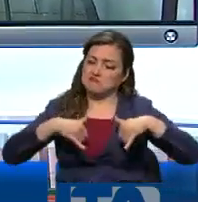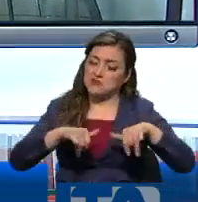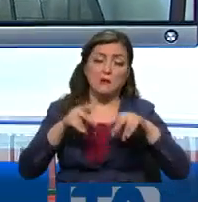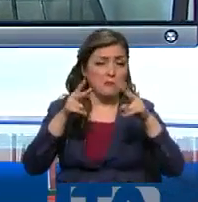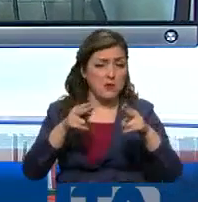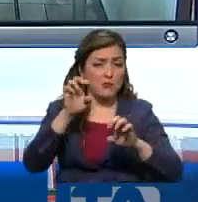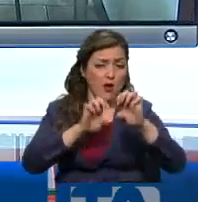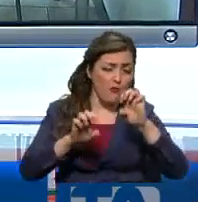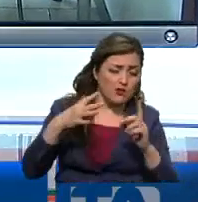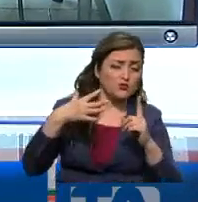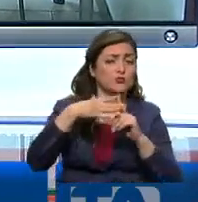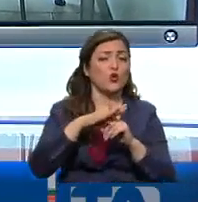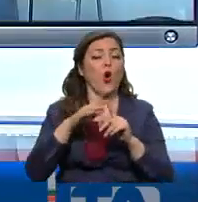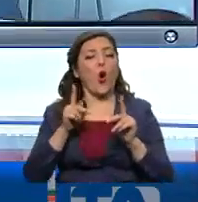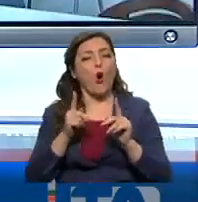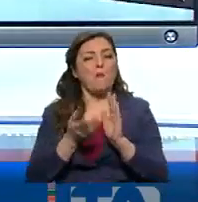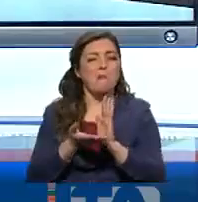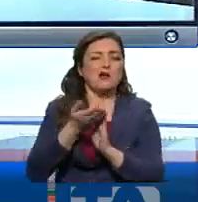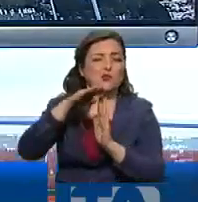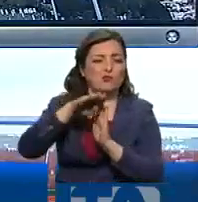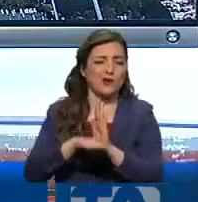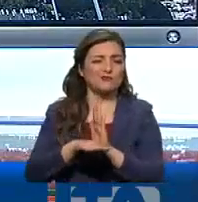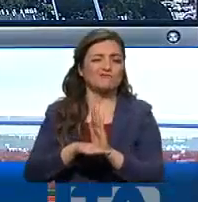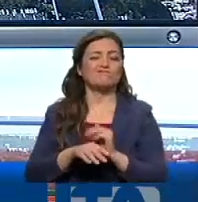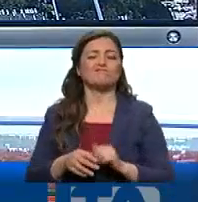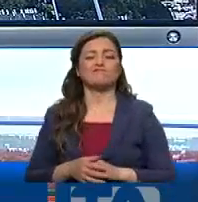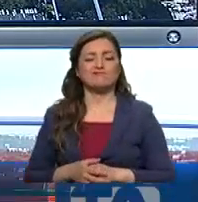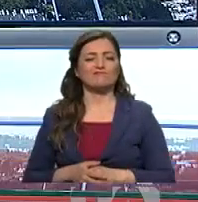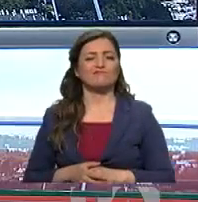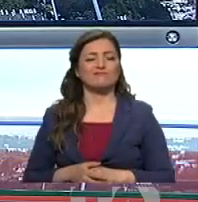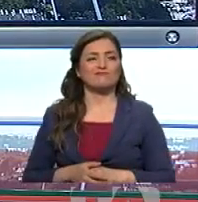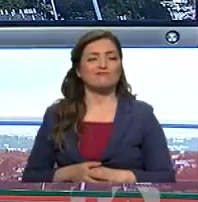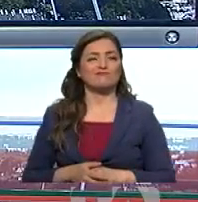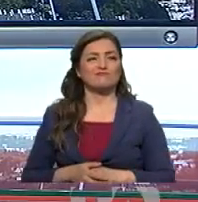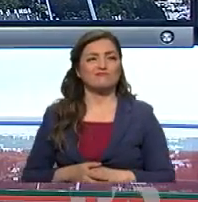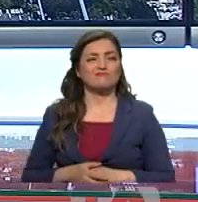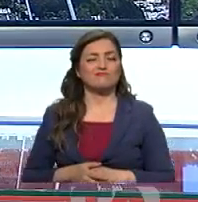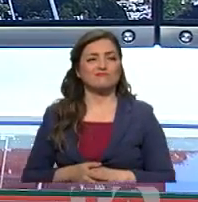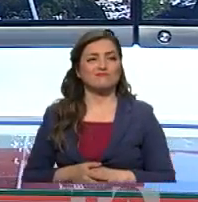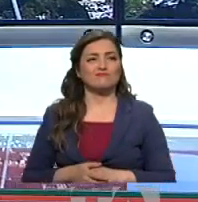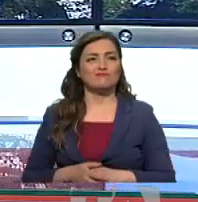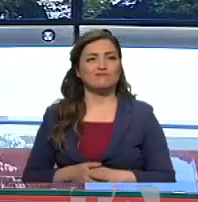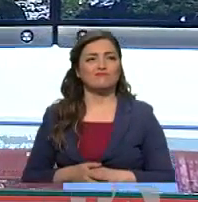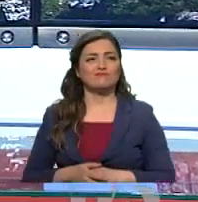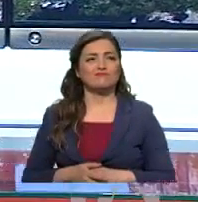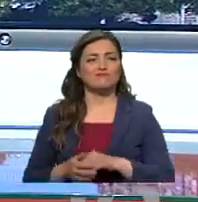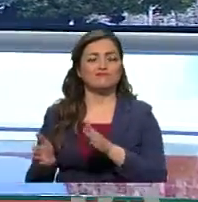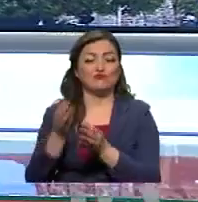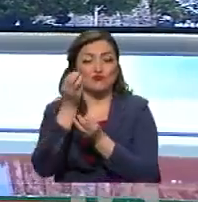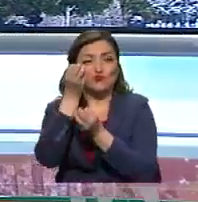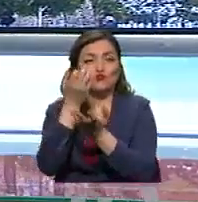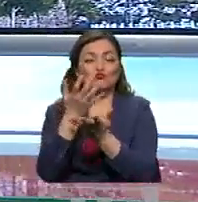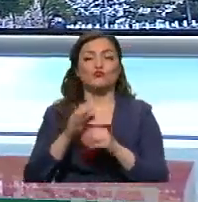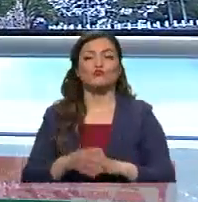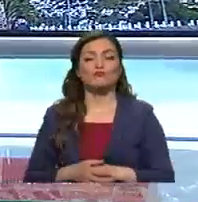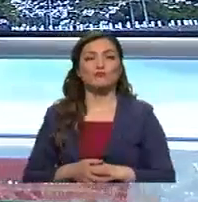todo, evaluar la situación y también evaluar hasta cuándo estarán estas medidas de restricción de aforo. Ahora les cuento que a través